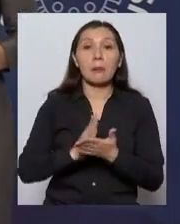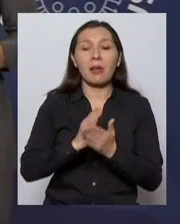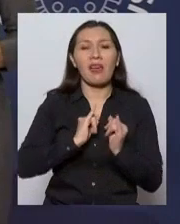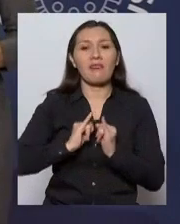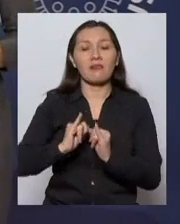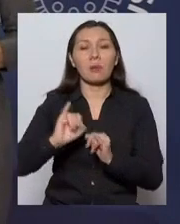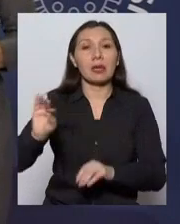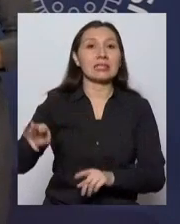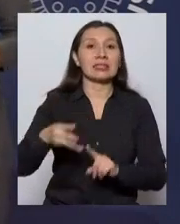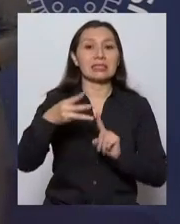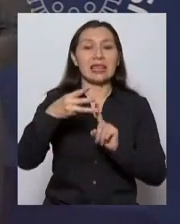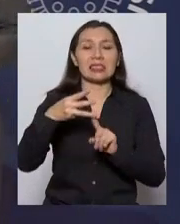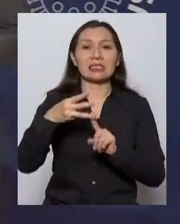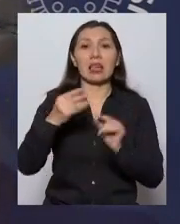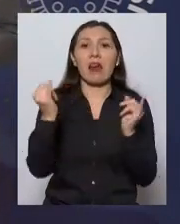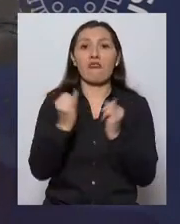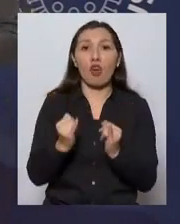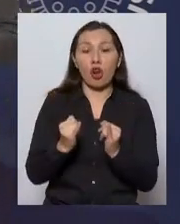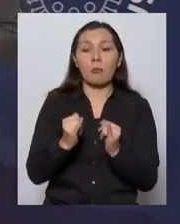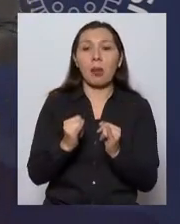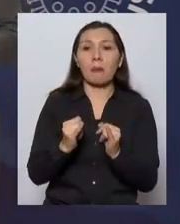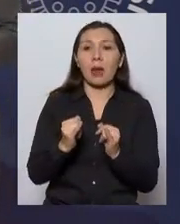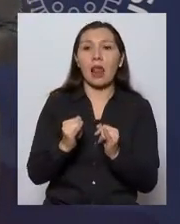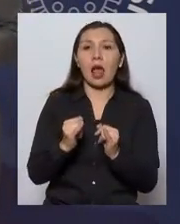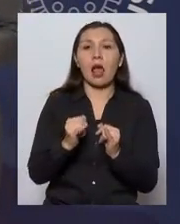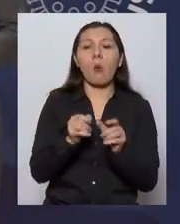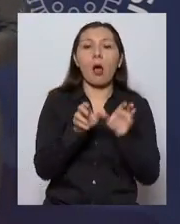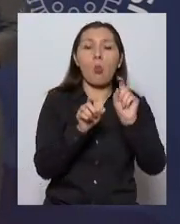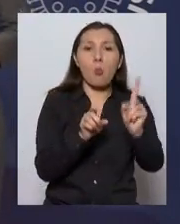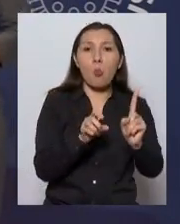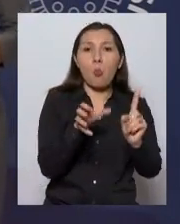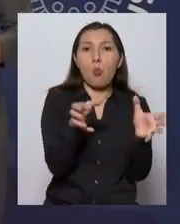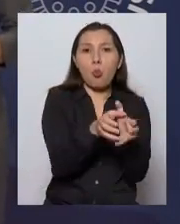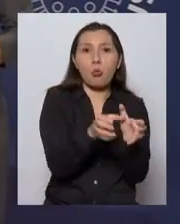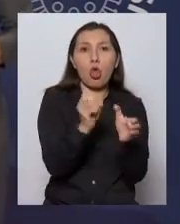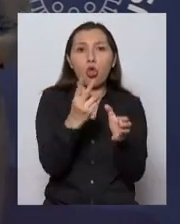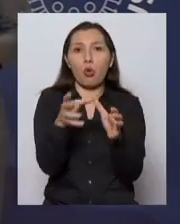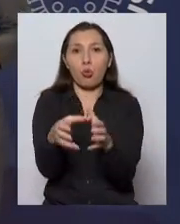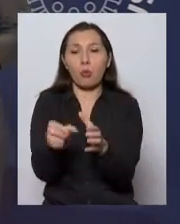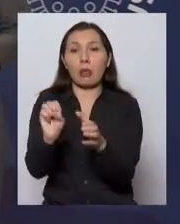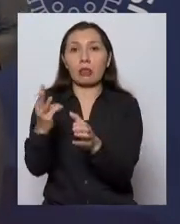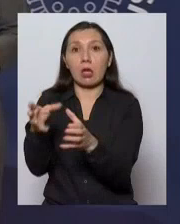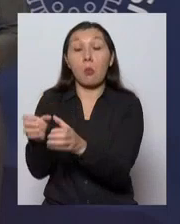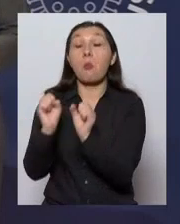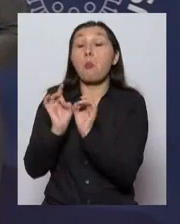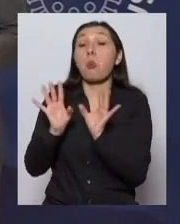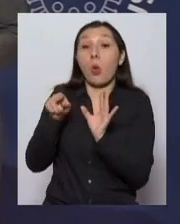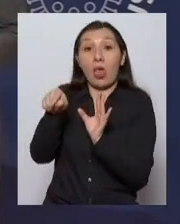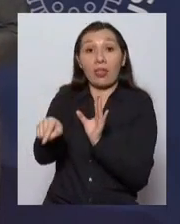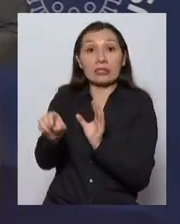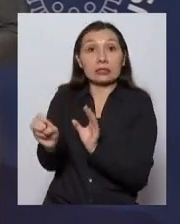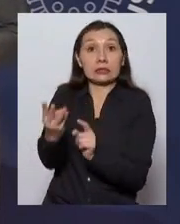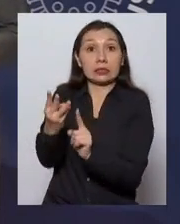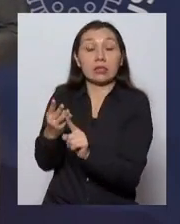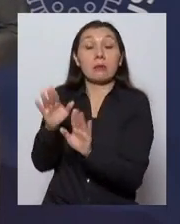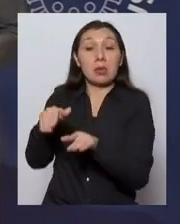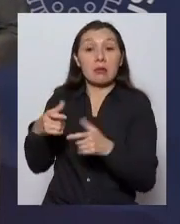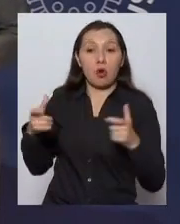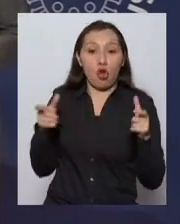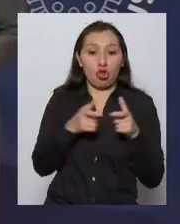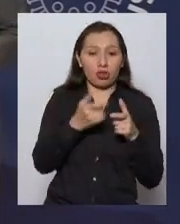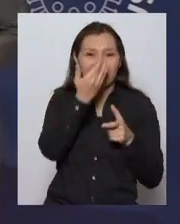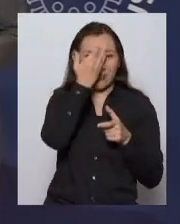entregar una tercera variable, una tercera columna, que es, como ha señalado el Consejo Asesor,